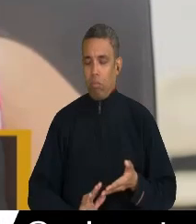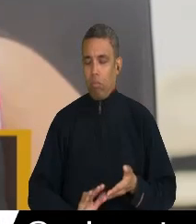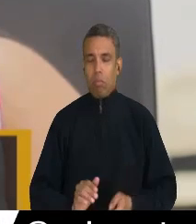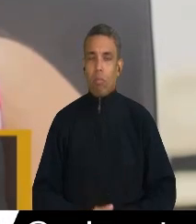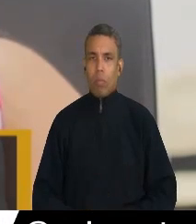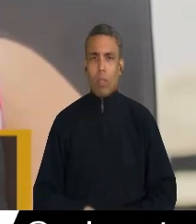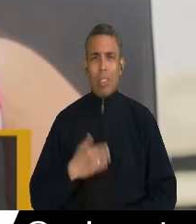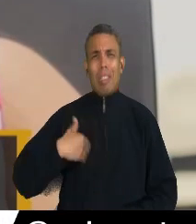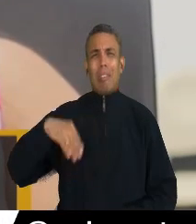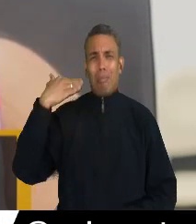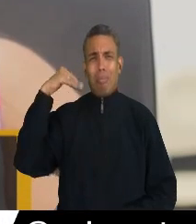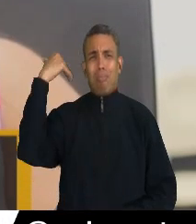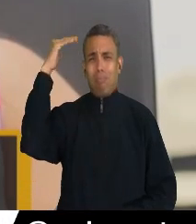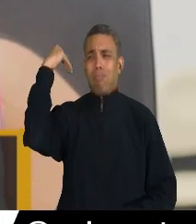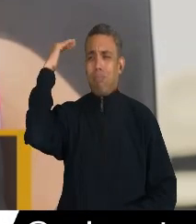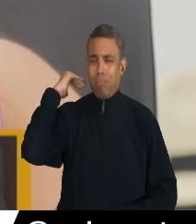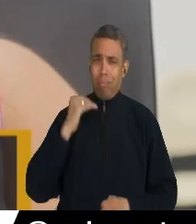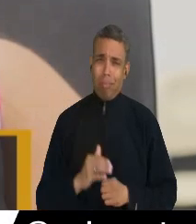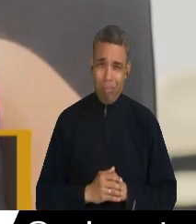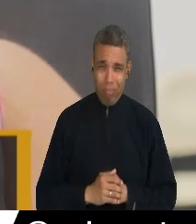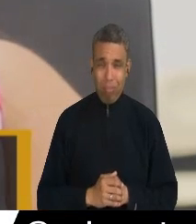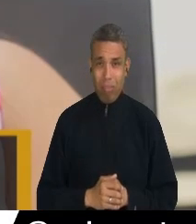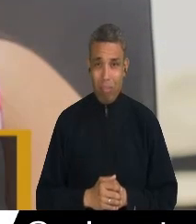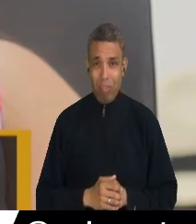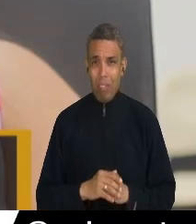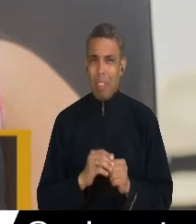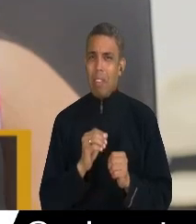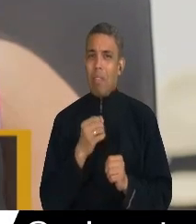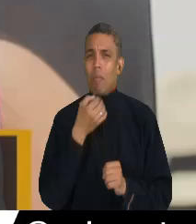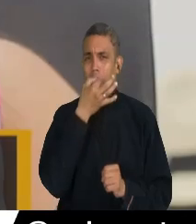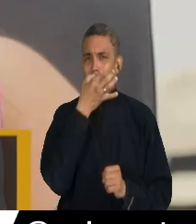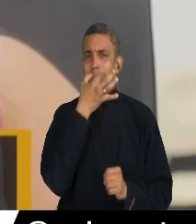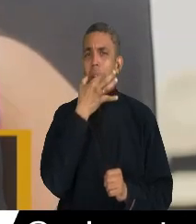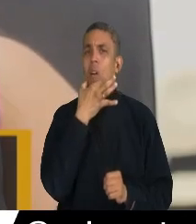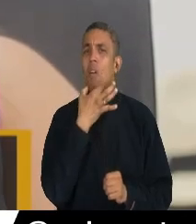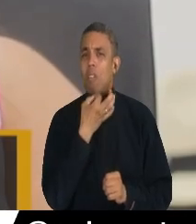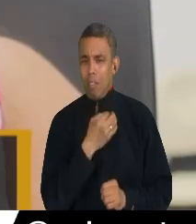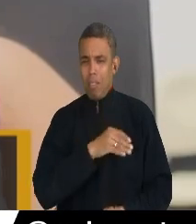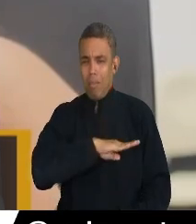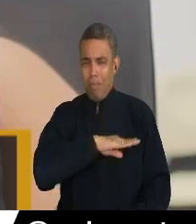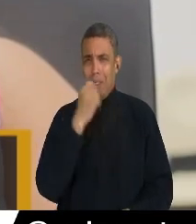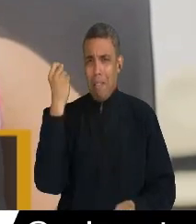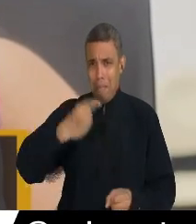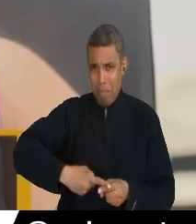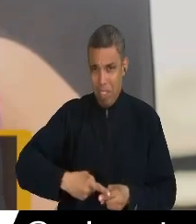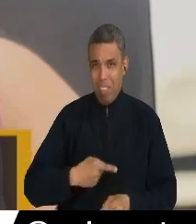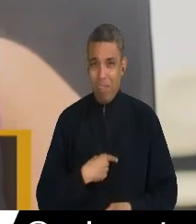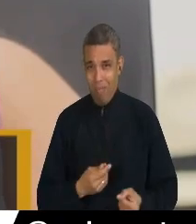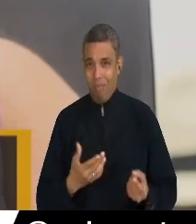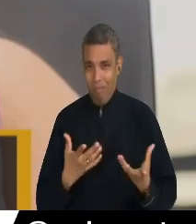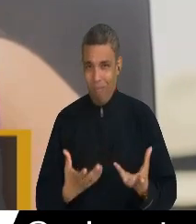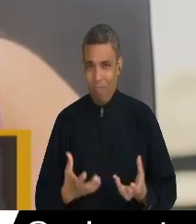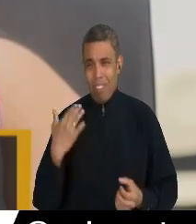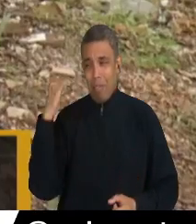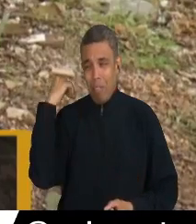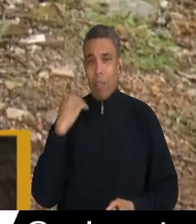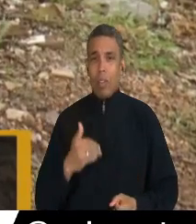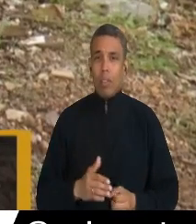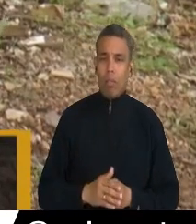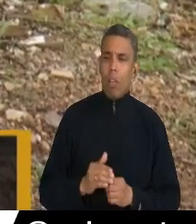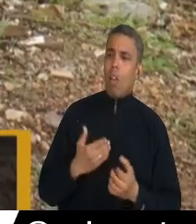que desde la época del alcalde Carlos Contreras habían pedido primero un lote en el Llanito,